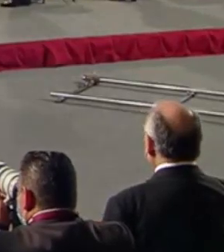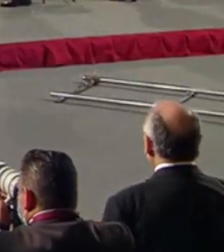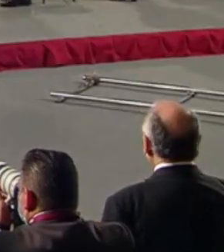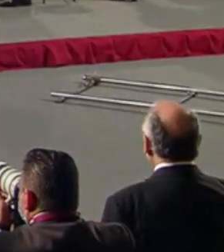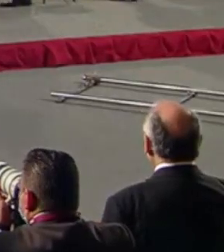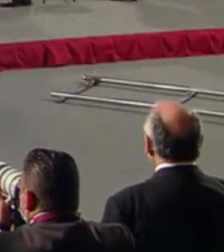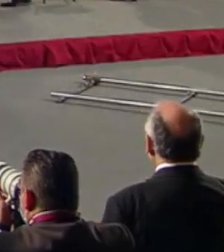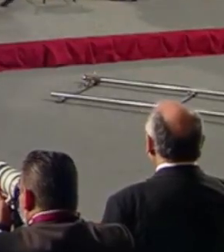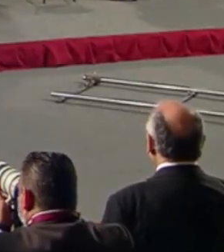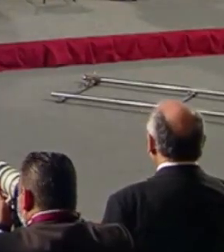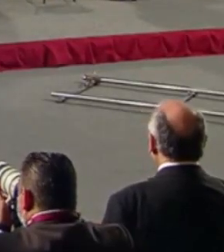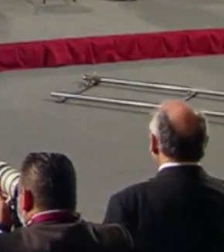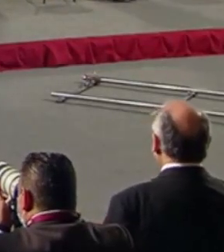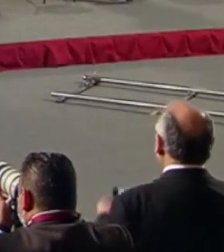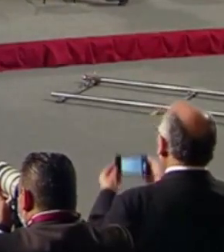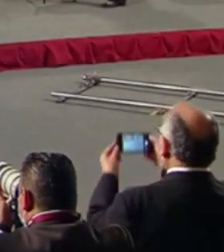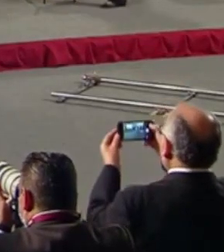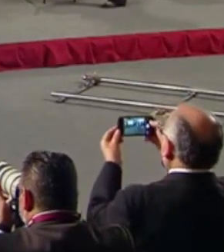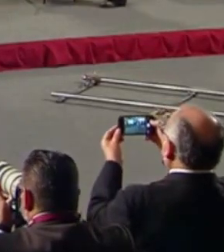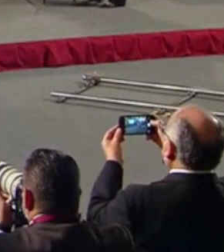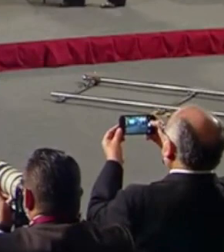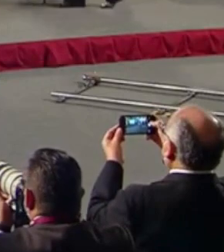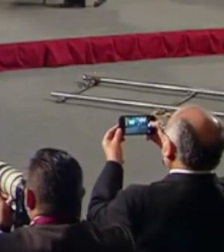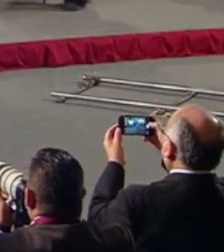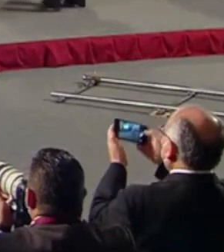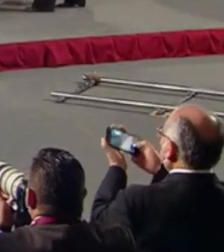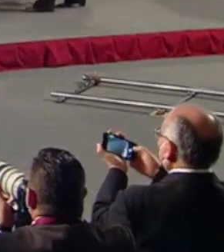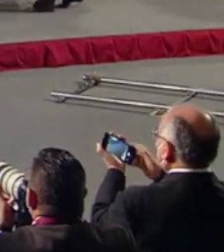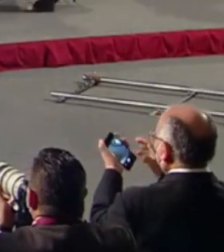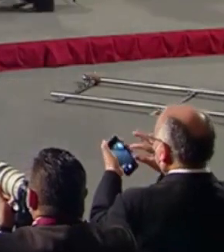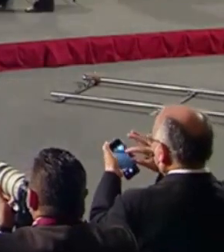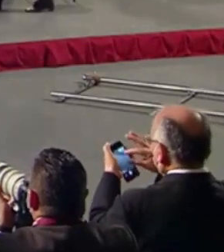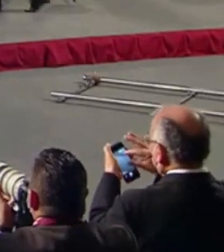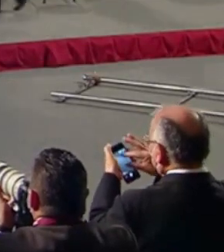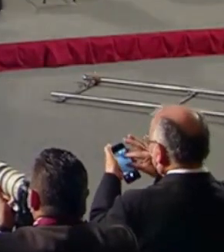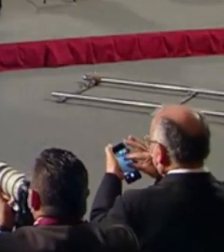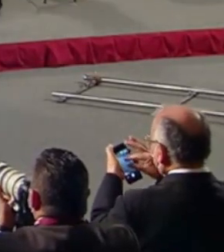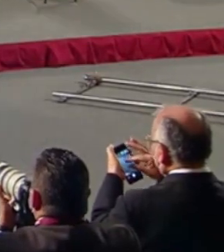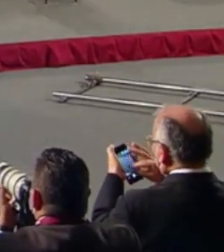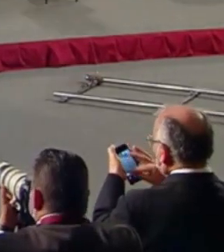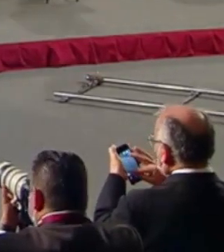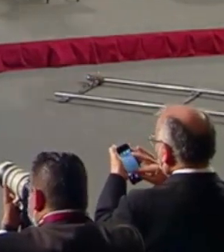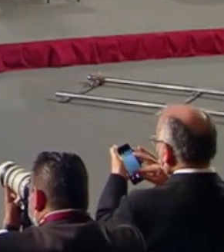2020 al ingeniero Francisco José Garaycochea Petrirena.